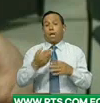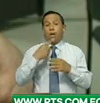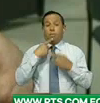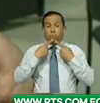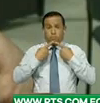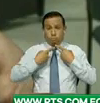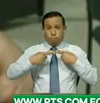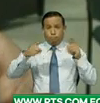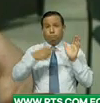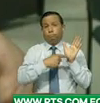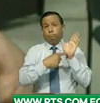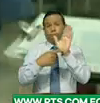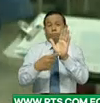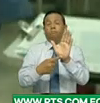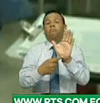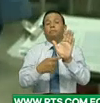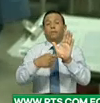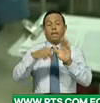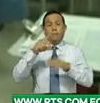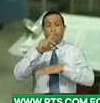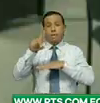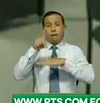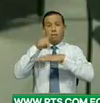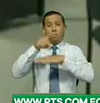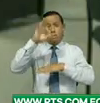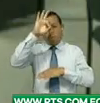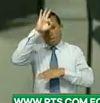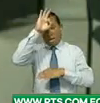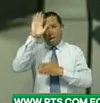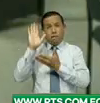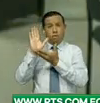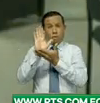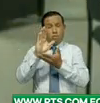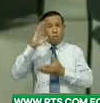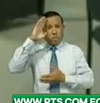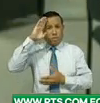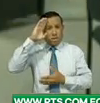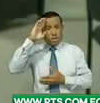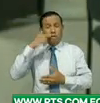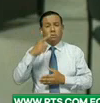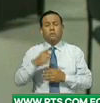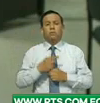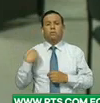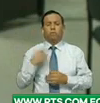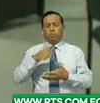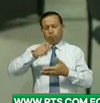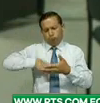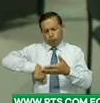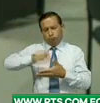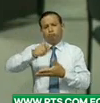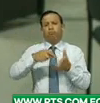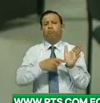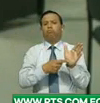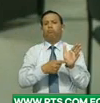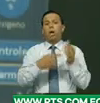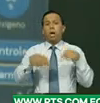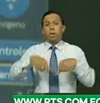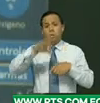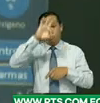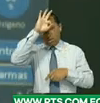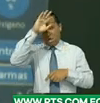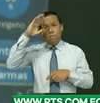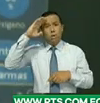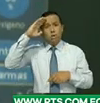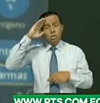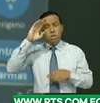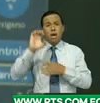que el director del hospital de la policía hizo un anuncio. Firmé un decreto en donde declaramos al hospital de la policía en emergencia. La